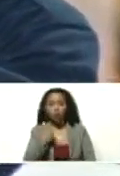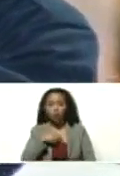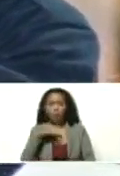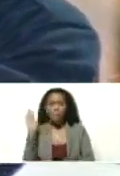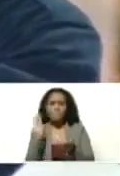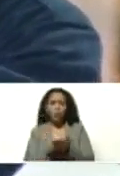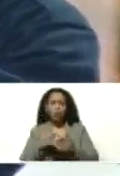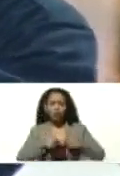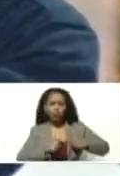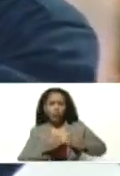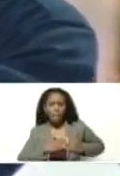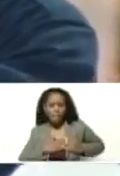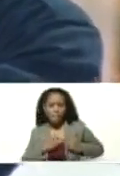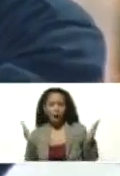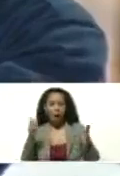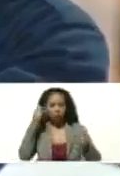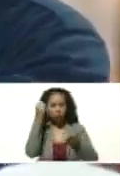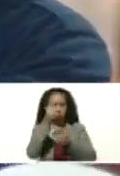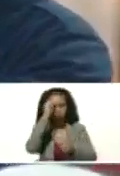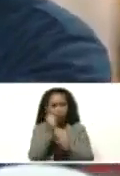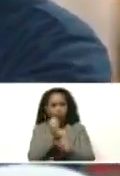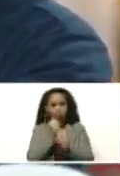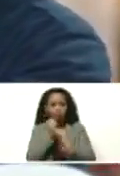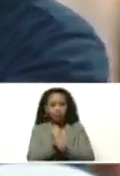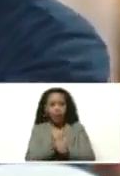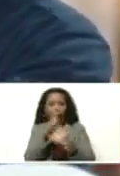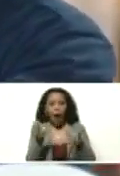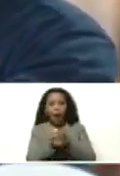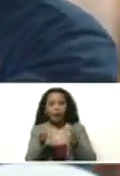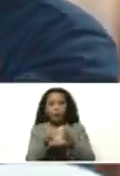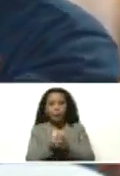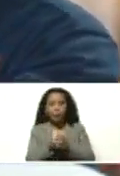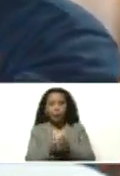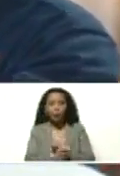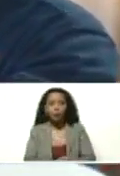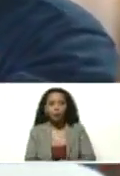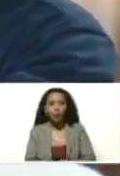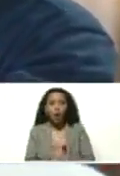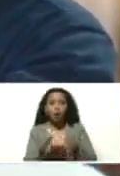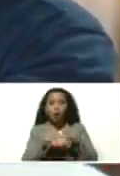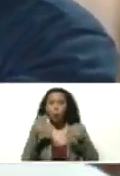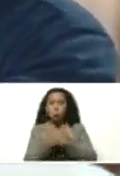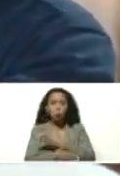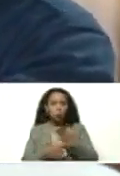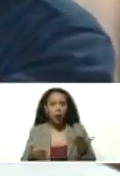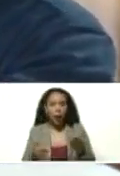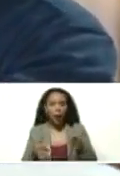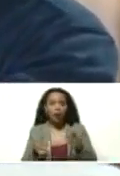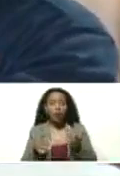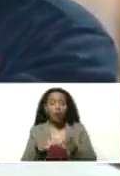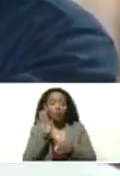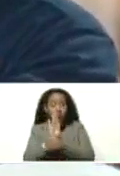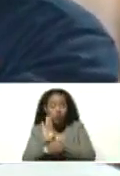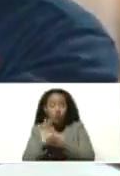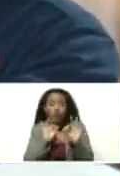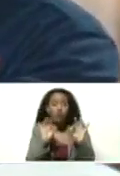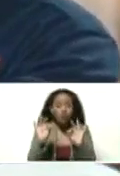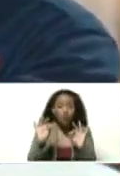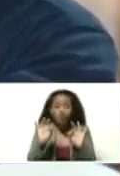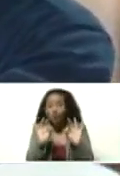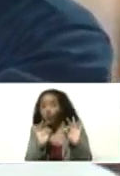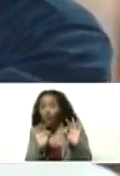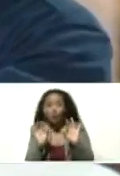el corazón, todo el empeño, el trabajo en equipo, todo lo que es la mística,